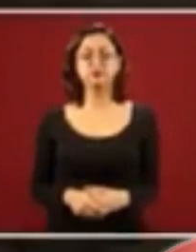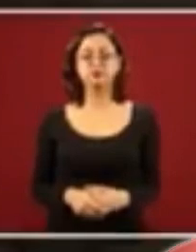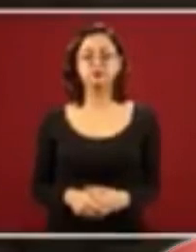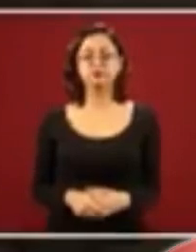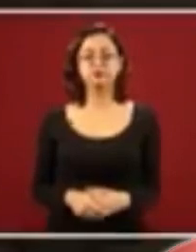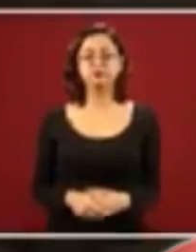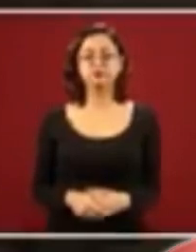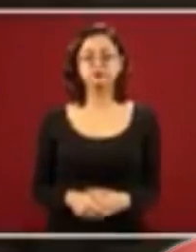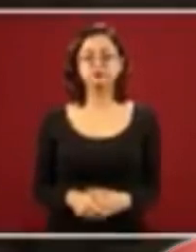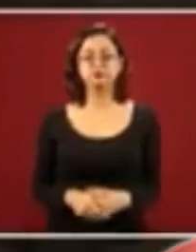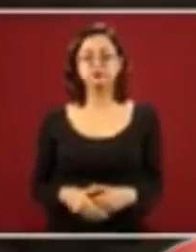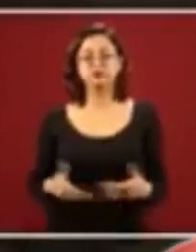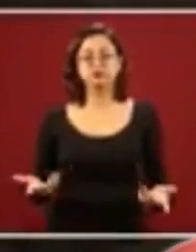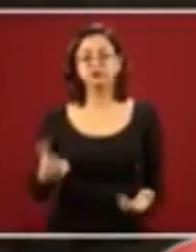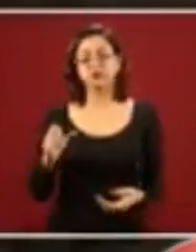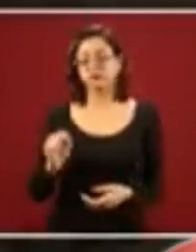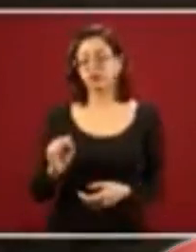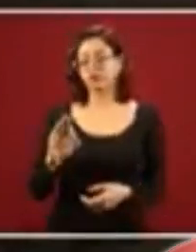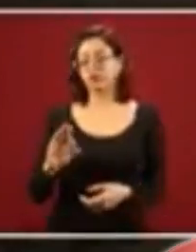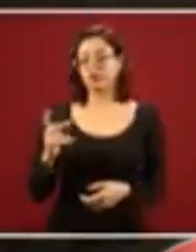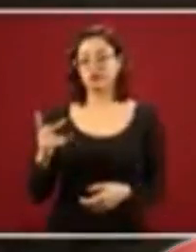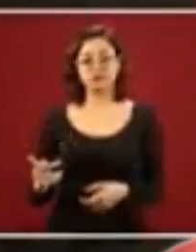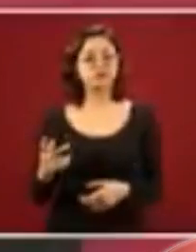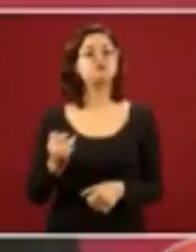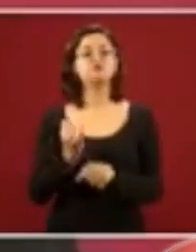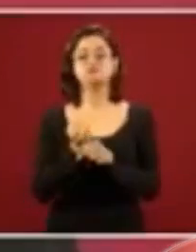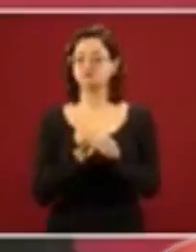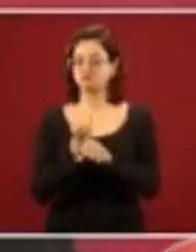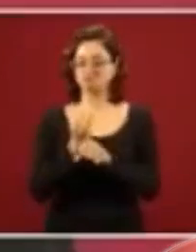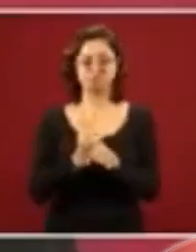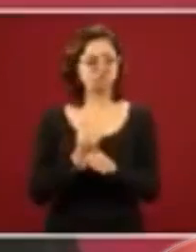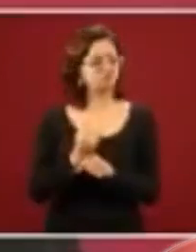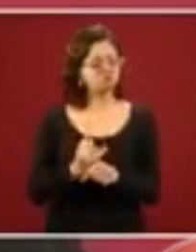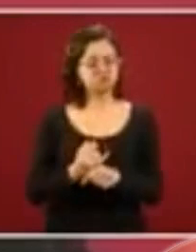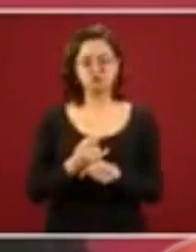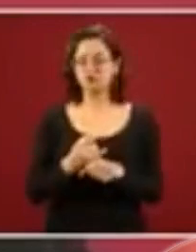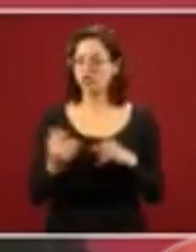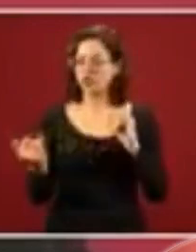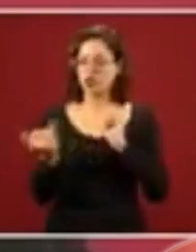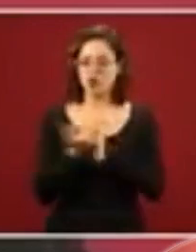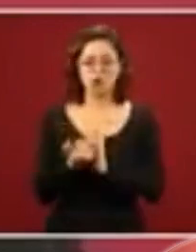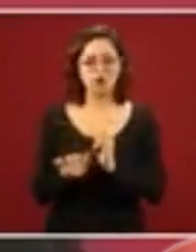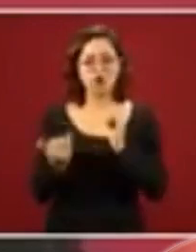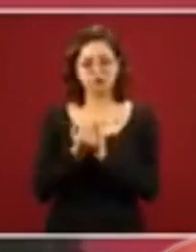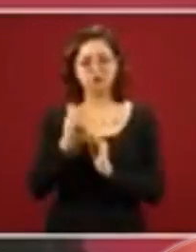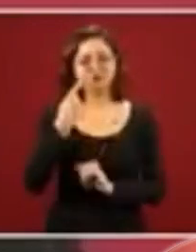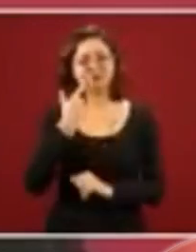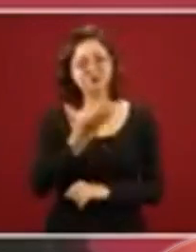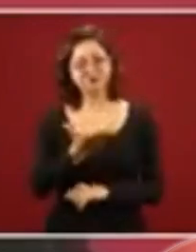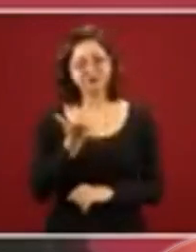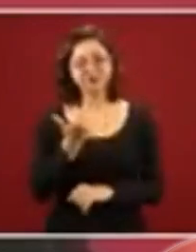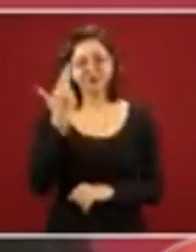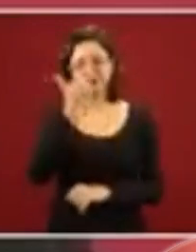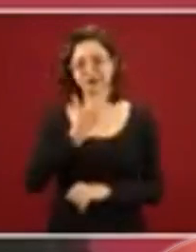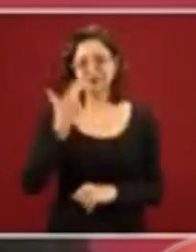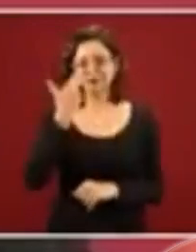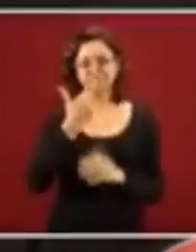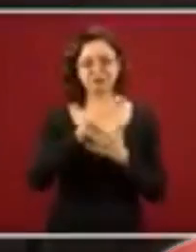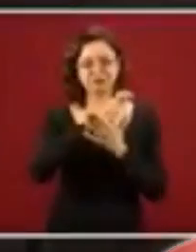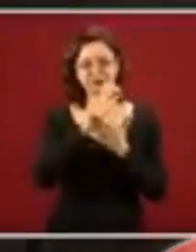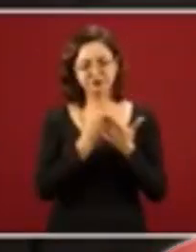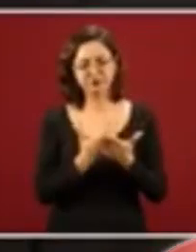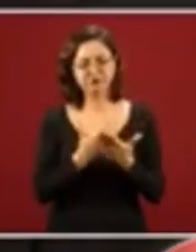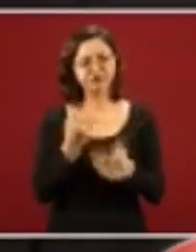la Secretaría de la Función Pública va a hacer la investigación sobre el contrato que se tiene, el